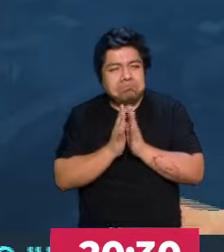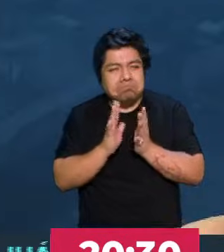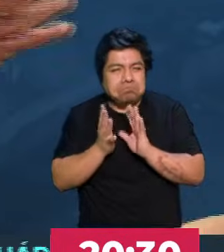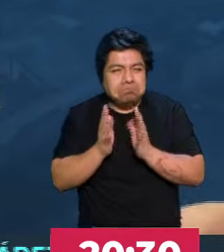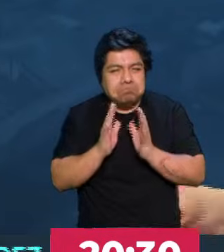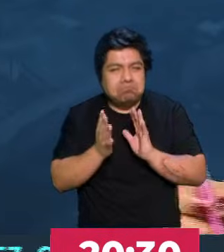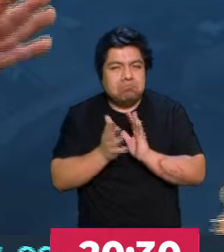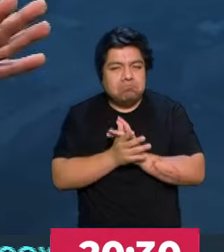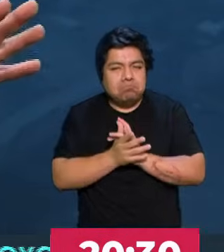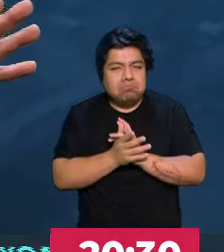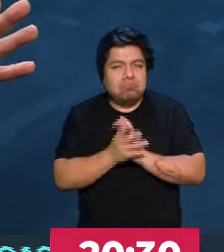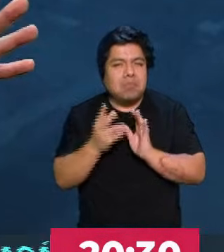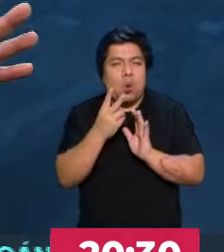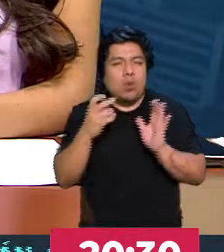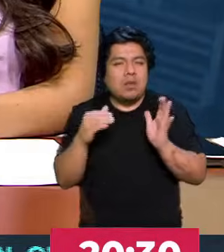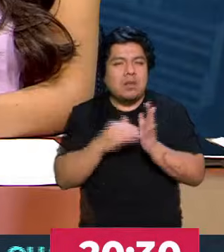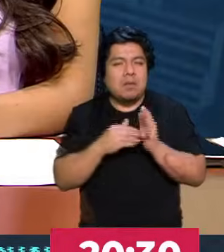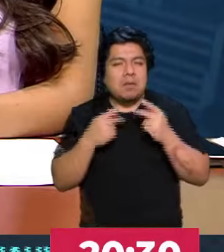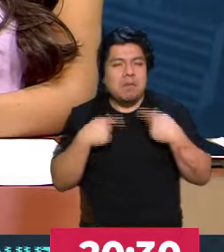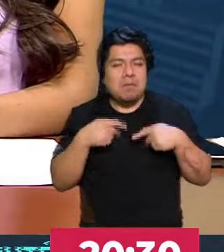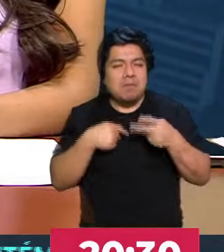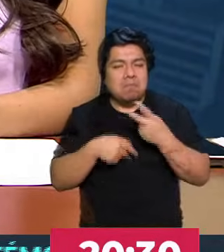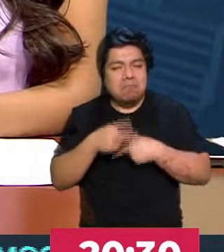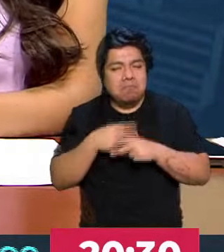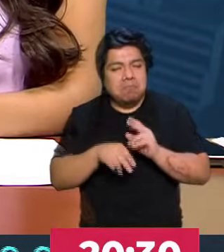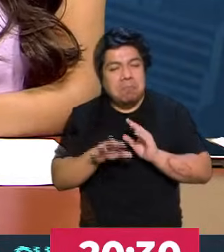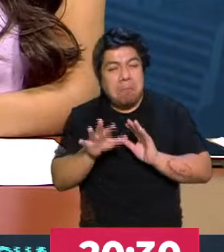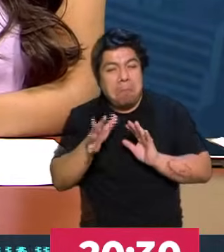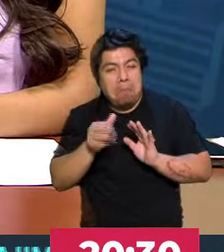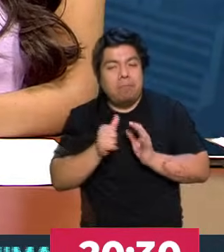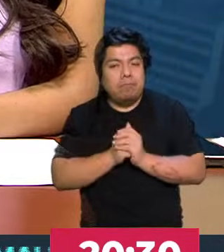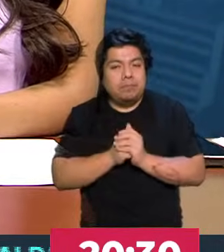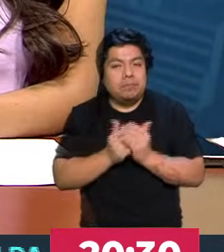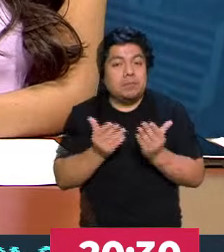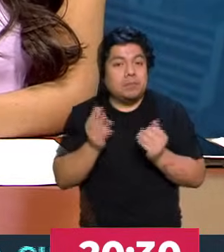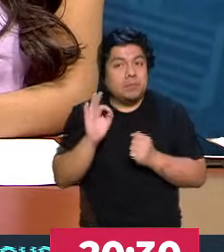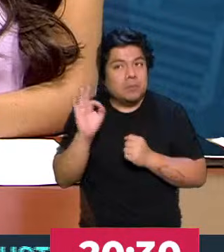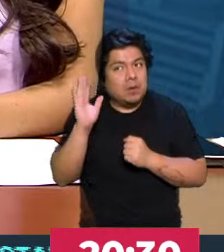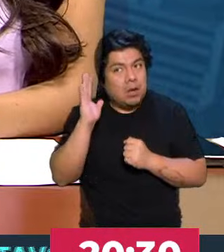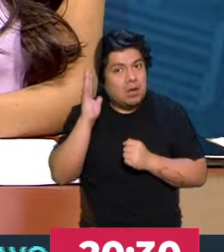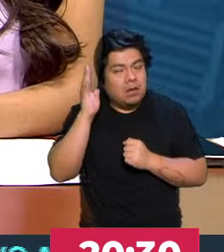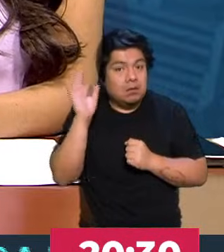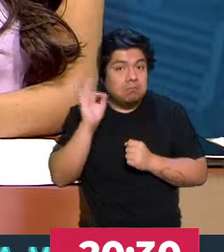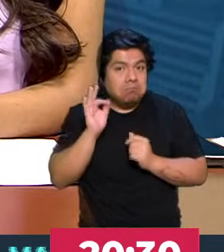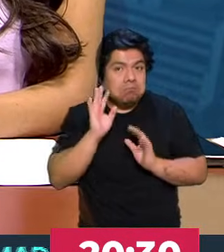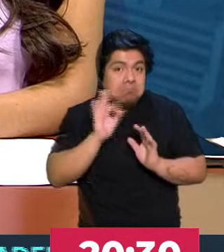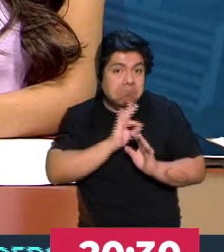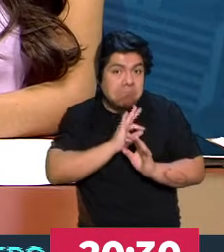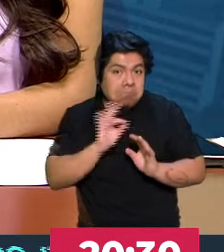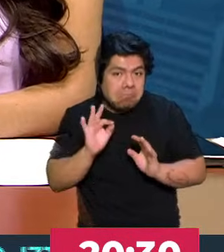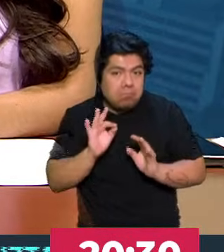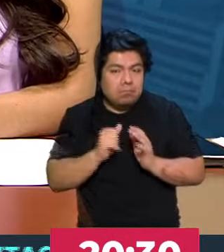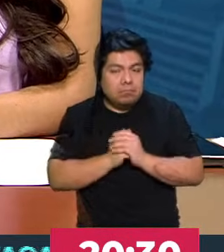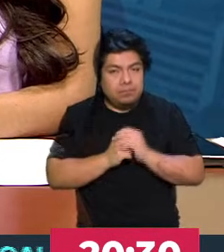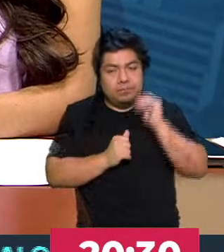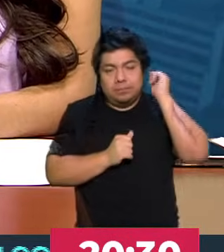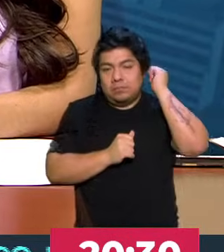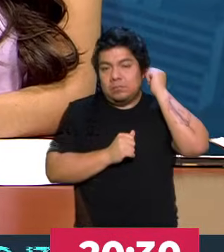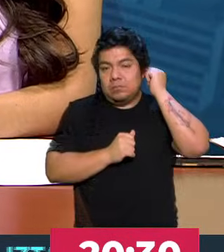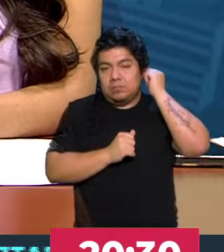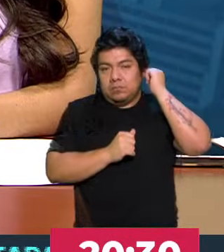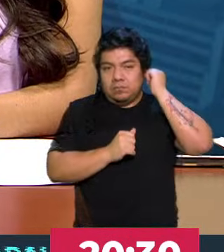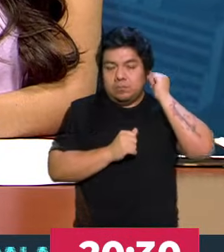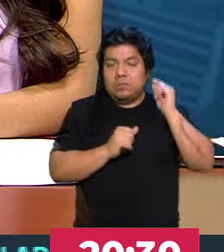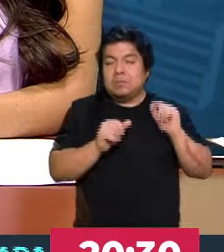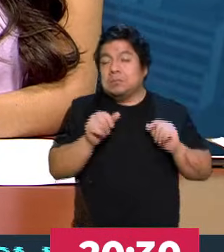te lo pongo así, menos de 200,000 personas, de acuerdo a lo que se esperaba que podría ocurrir, en el entendido de que